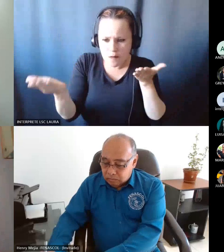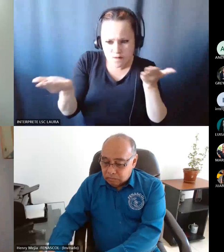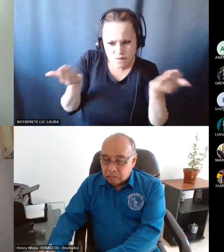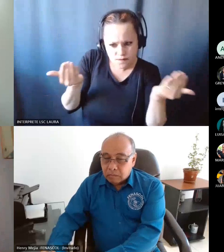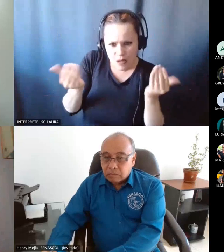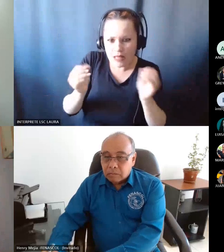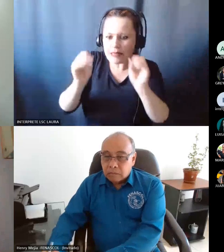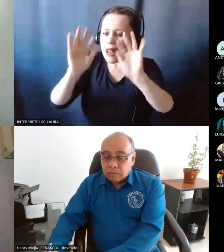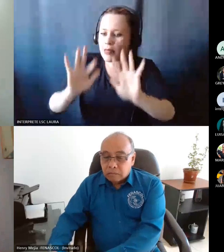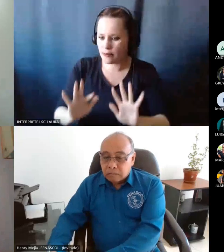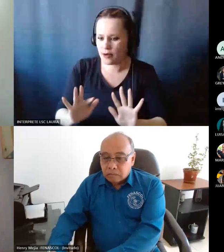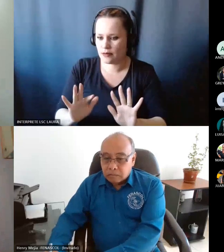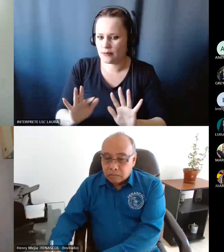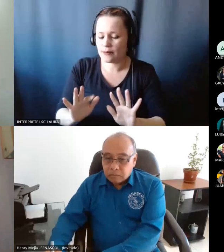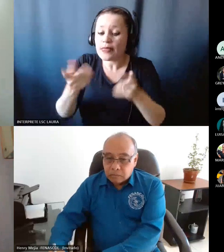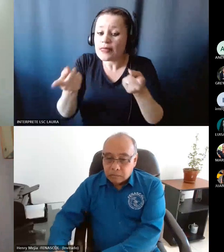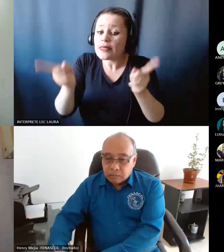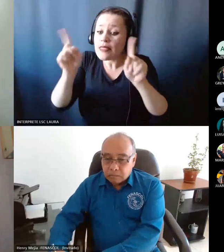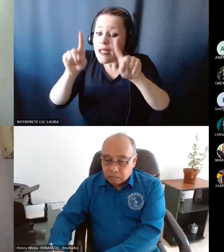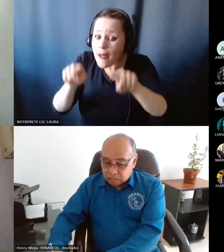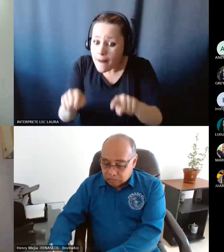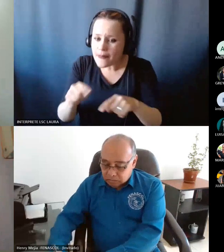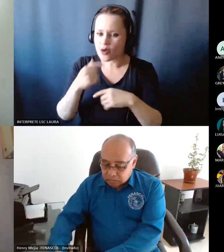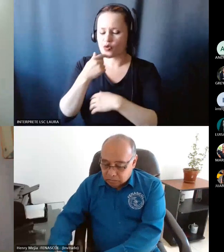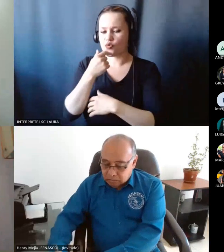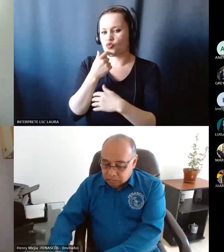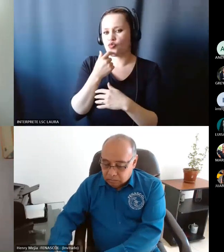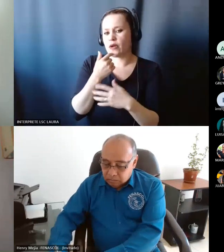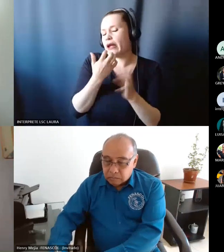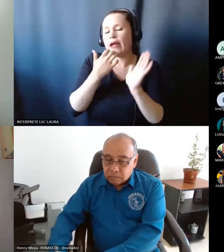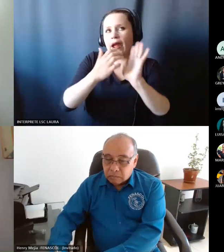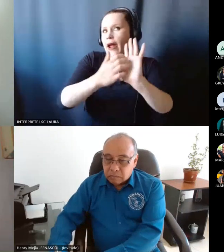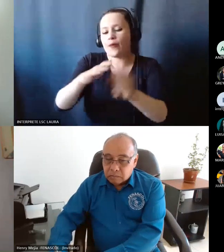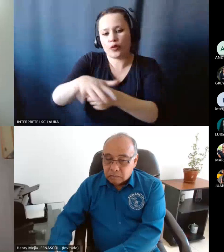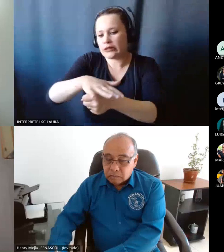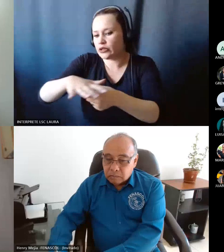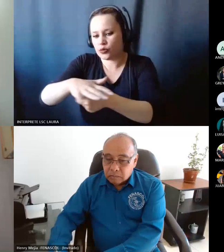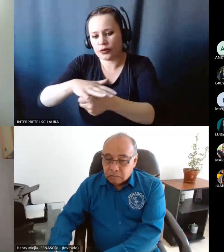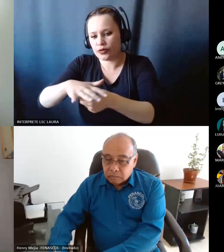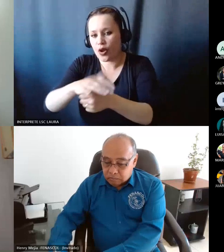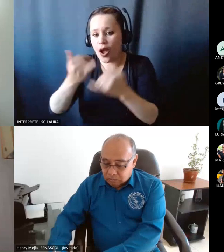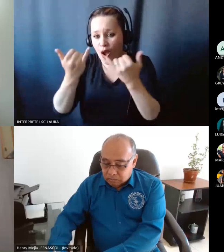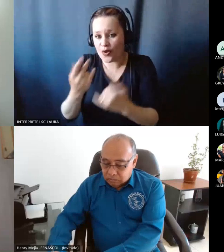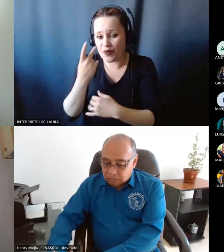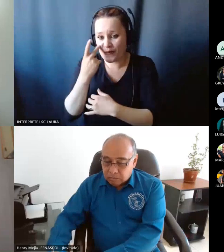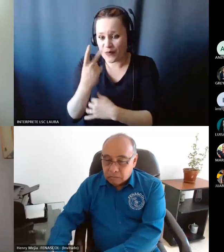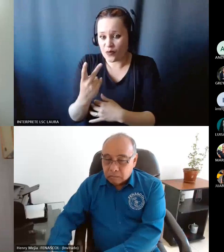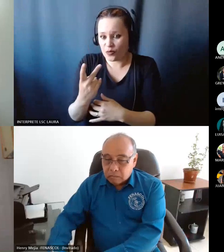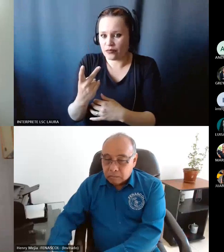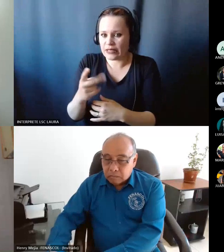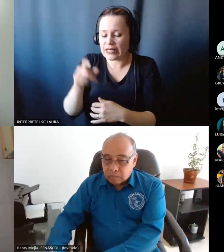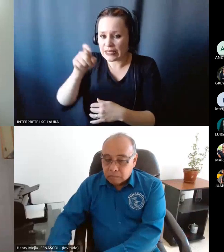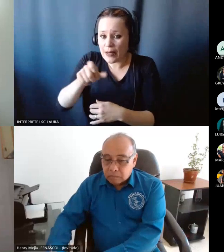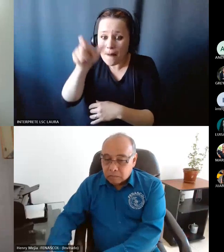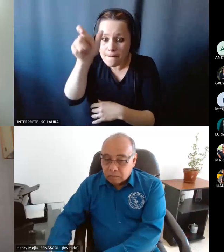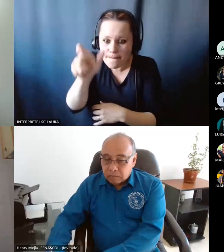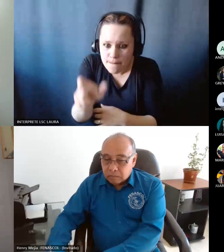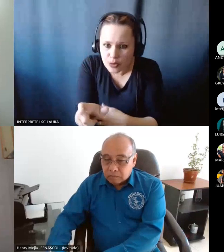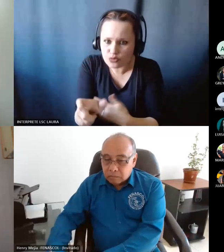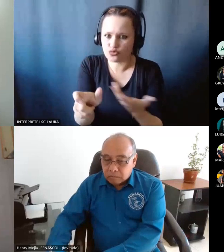haciendo adaptaciones en el caso por ejemplo como el que estamos viendo hoy una